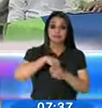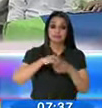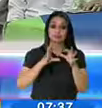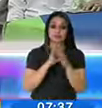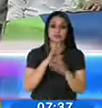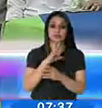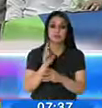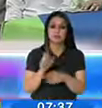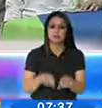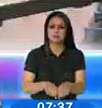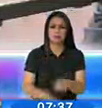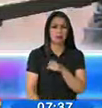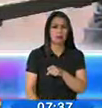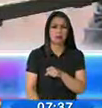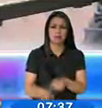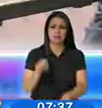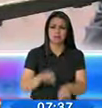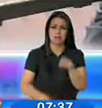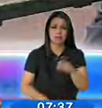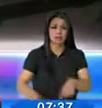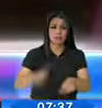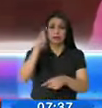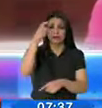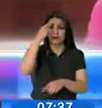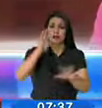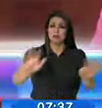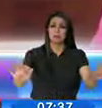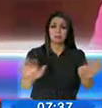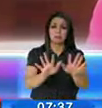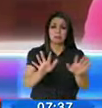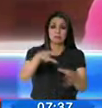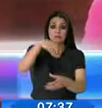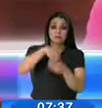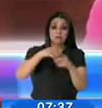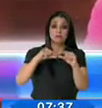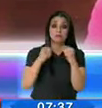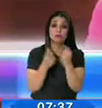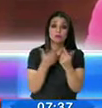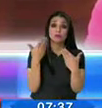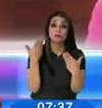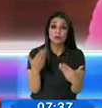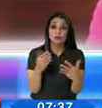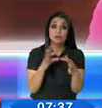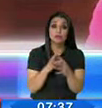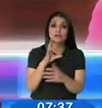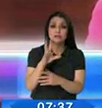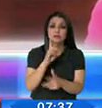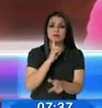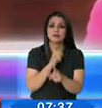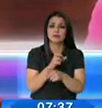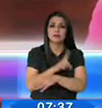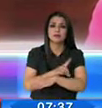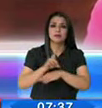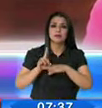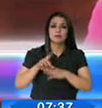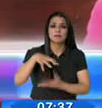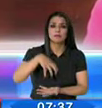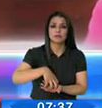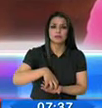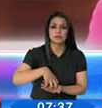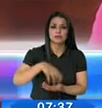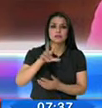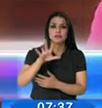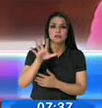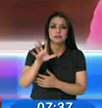la fractura esté afectando las tesis del gobierno. Al interior del movimiento Alianza País hay una directiva provincial de Alianza